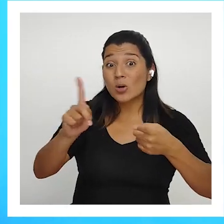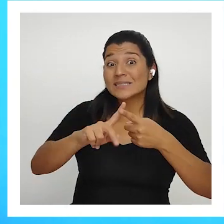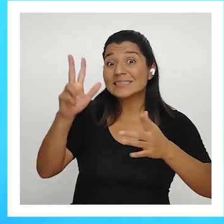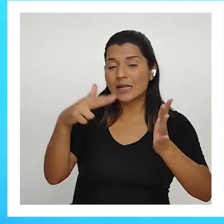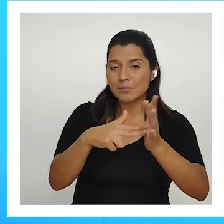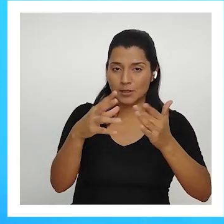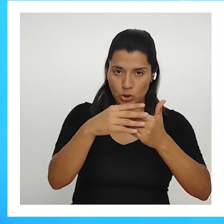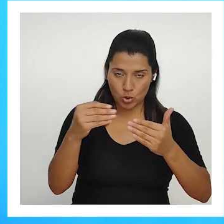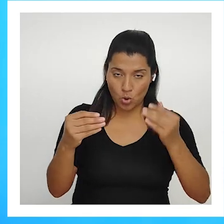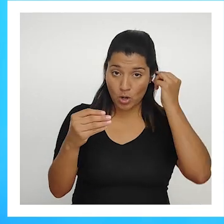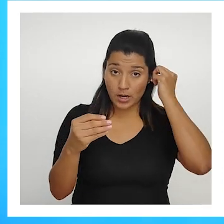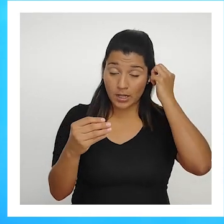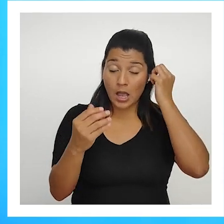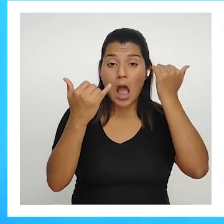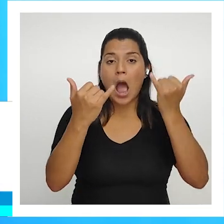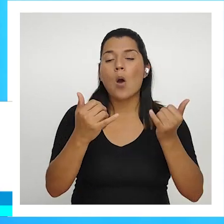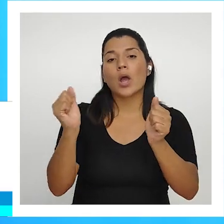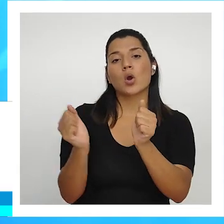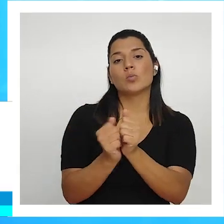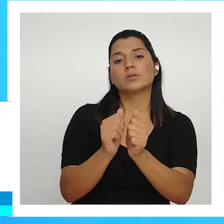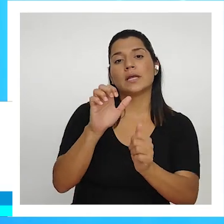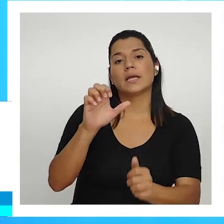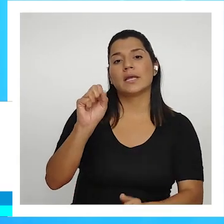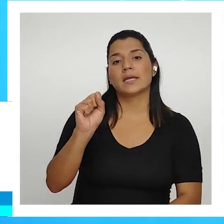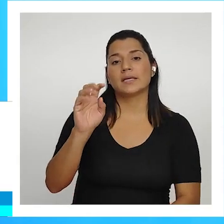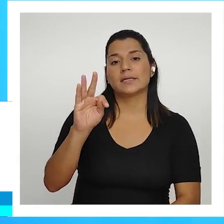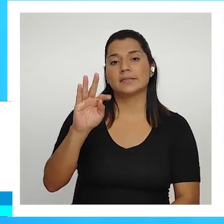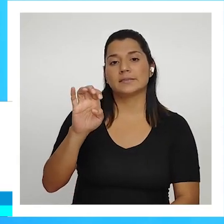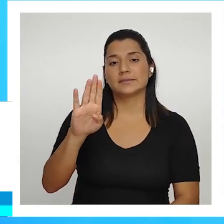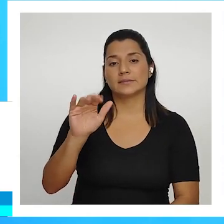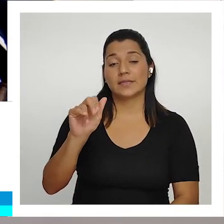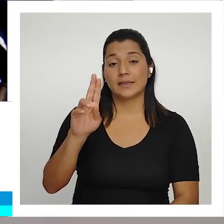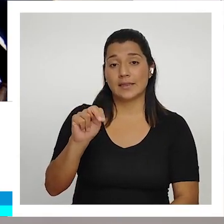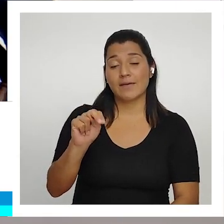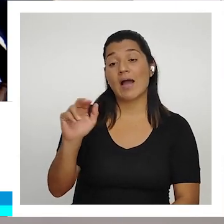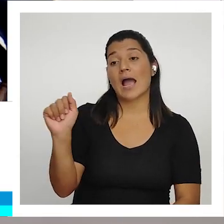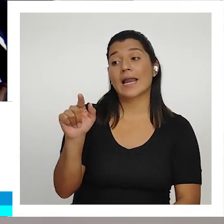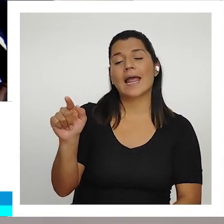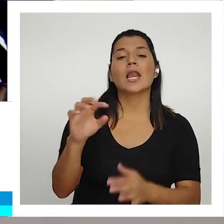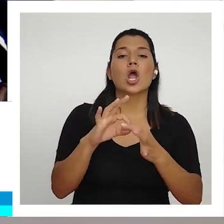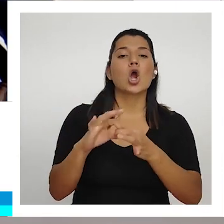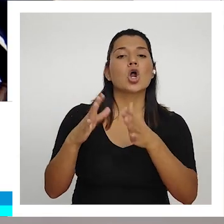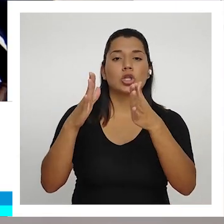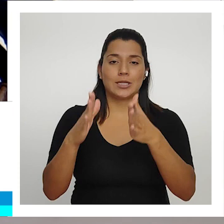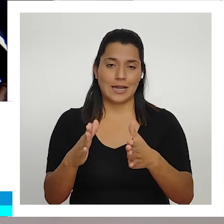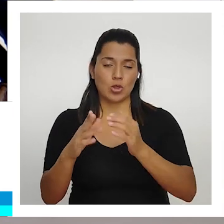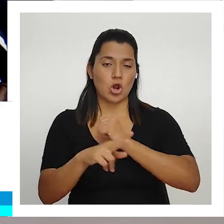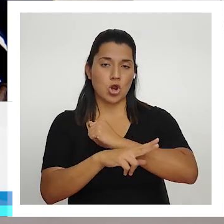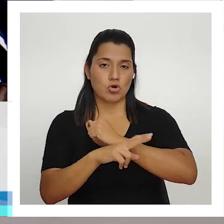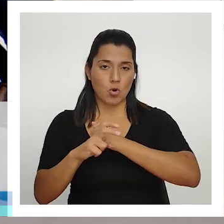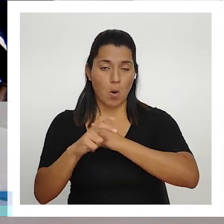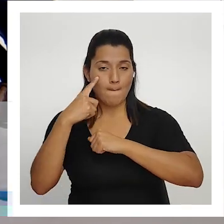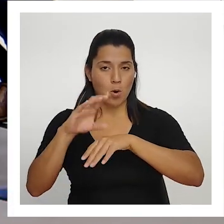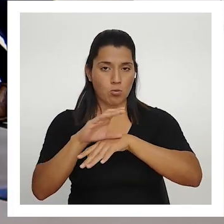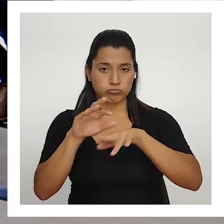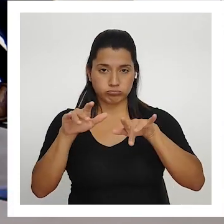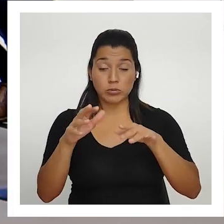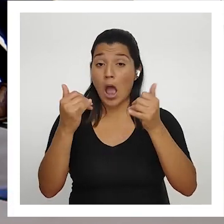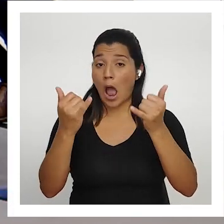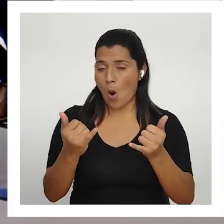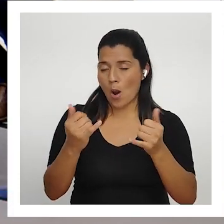Gracias por continuar con Conversamos. El tema de hoy es sobre estafas que se están cometiendo con ofertas